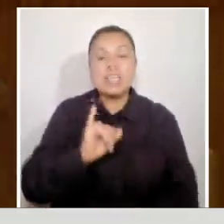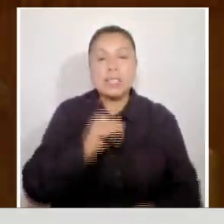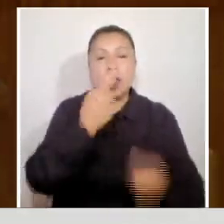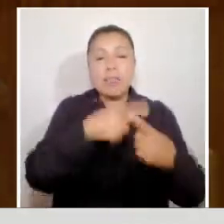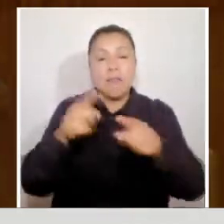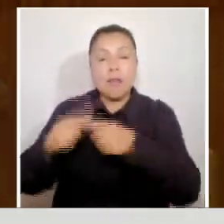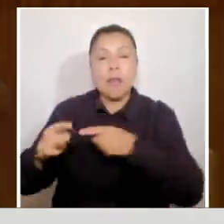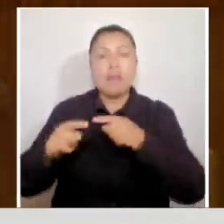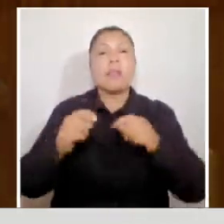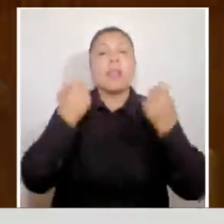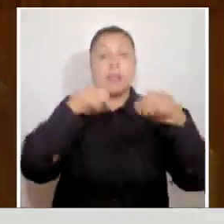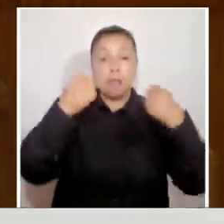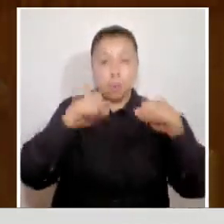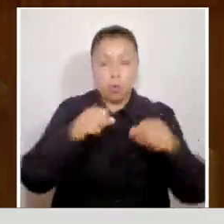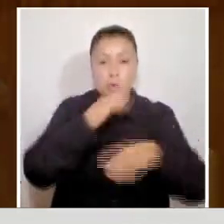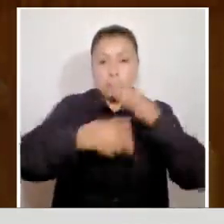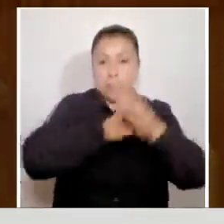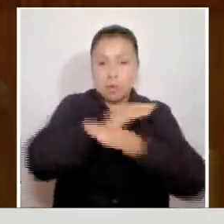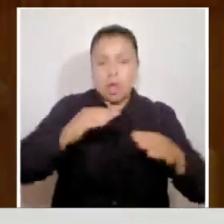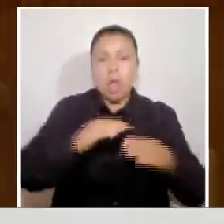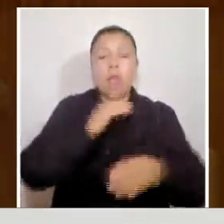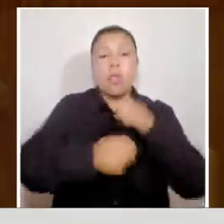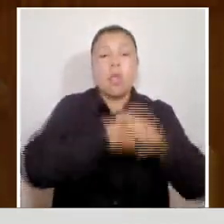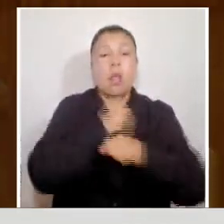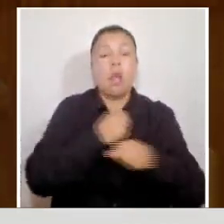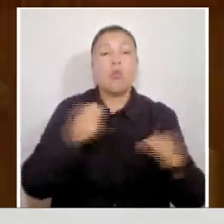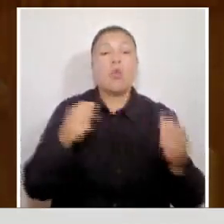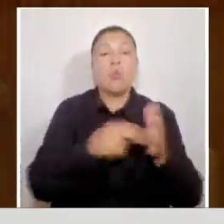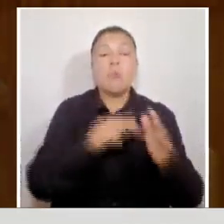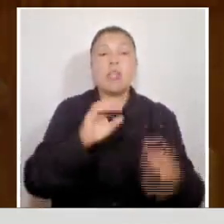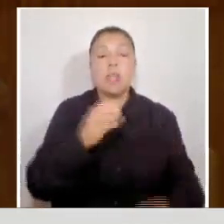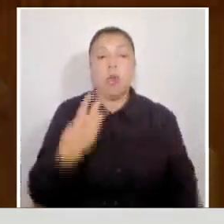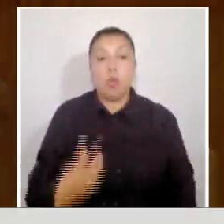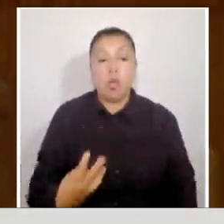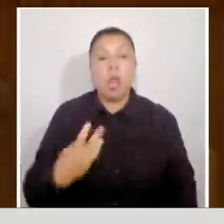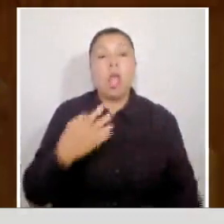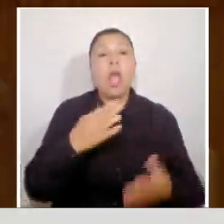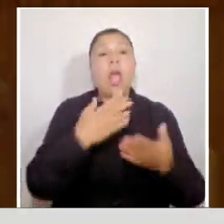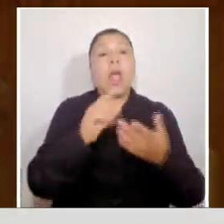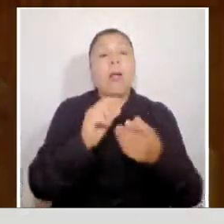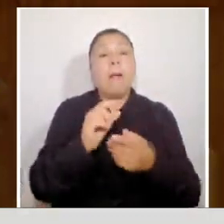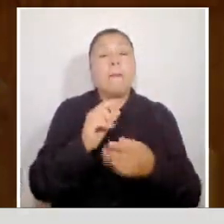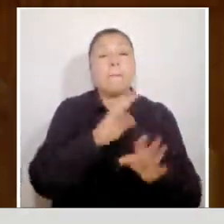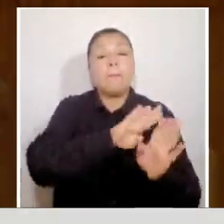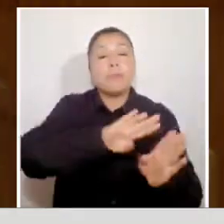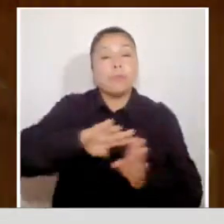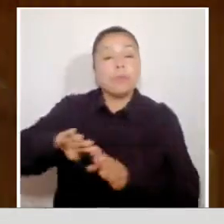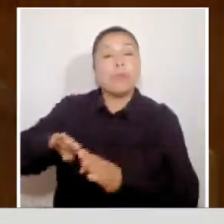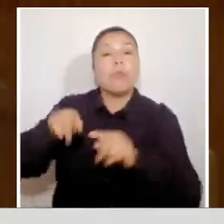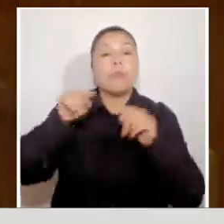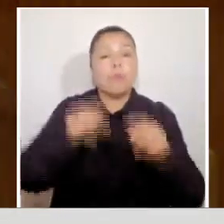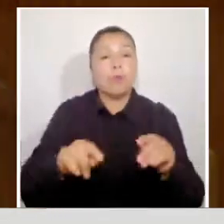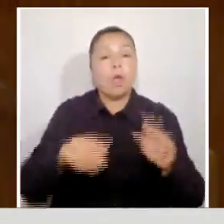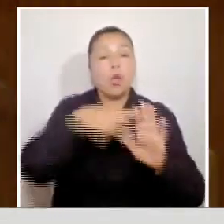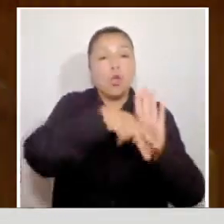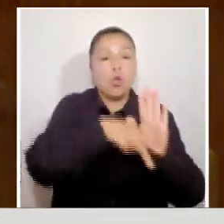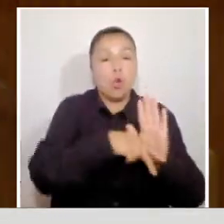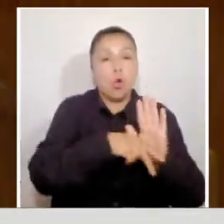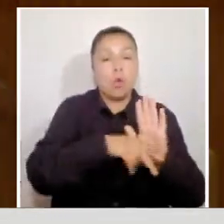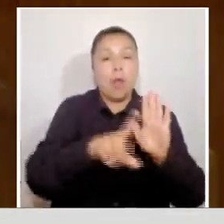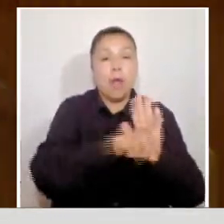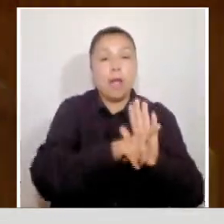combinaciones desde el año 2003 se excluyó de la aplicación de esta normativa legal al esgrima